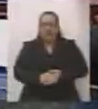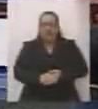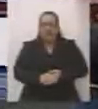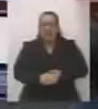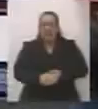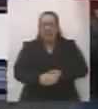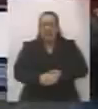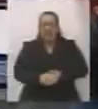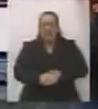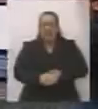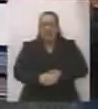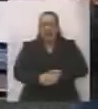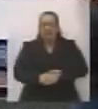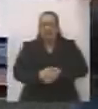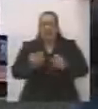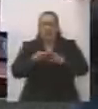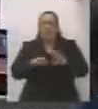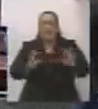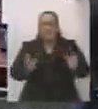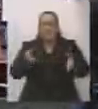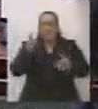En la mesa, el profesor